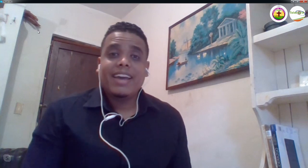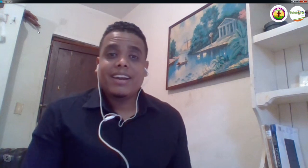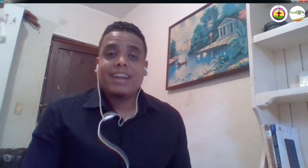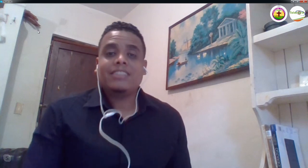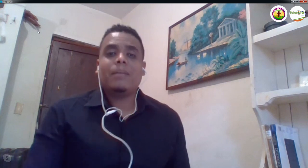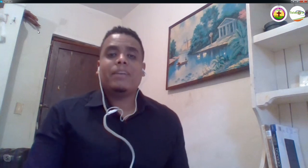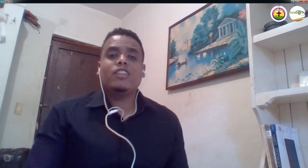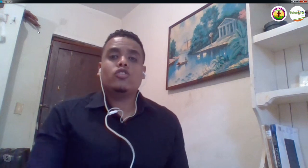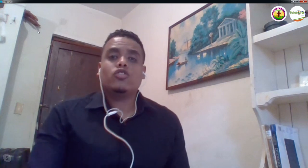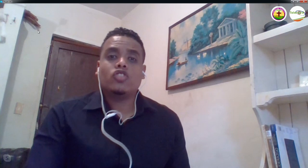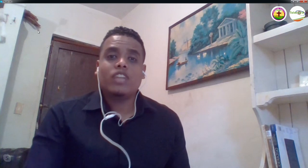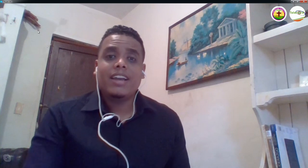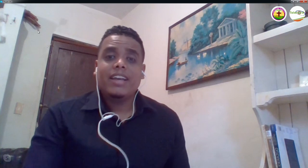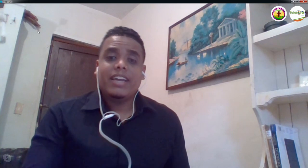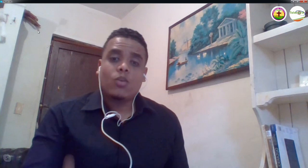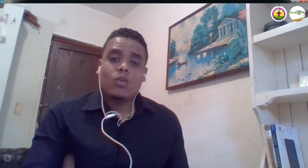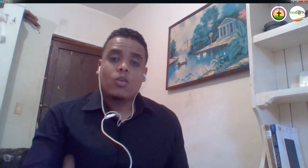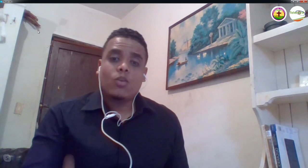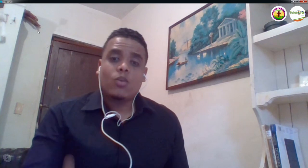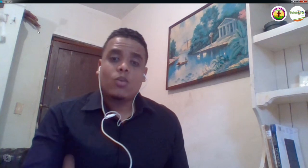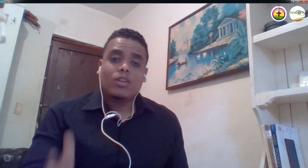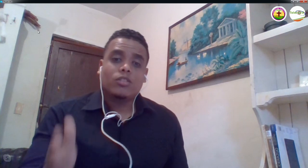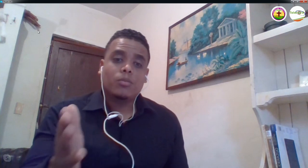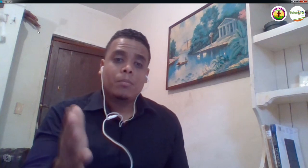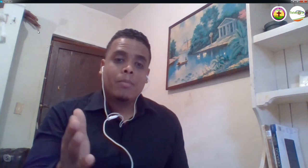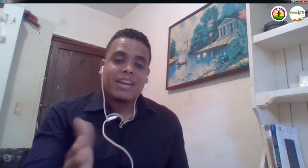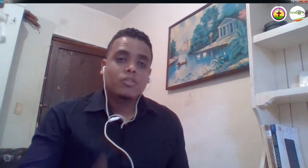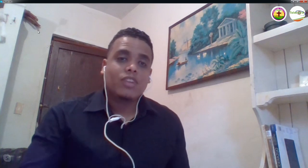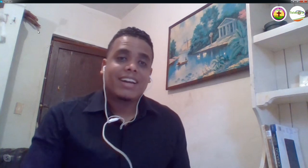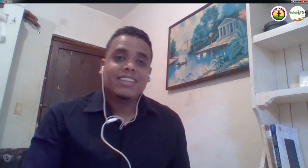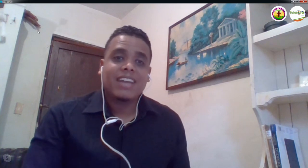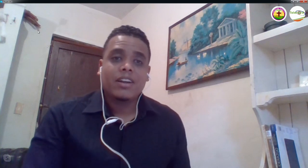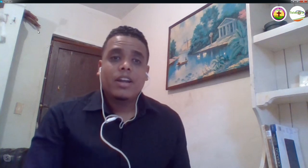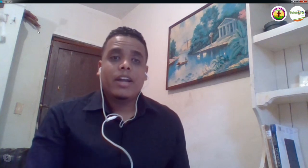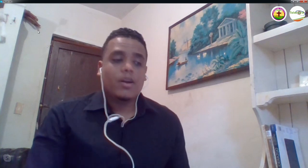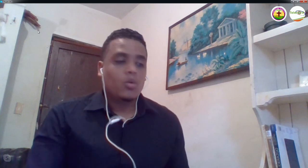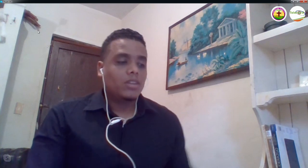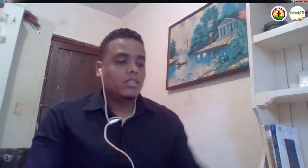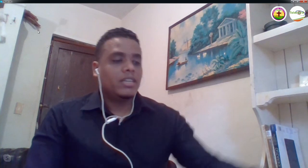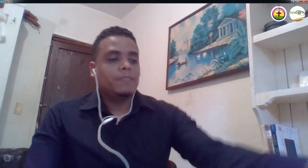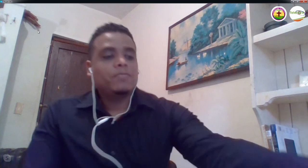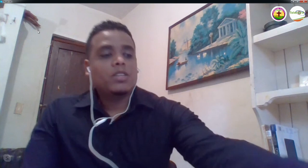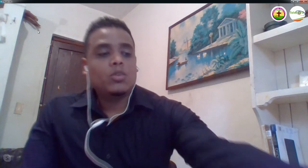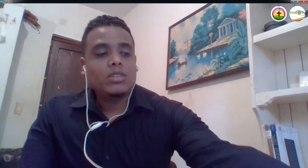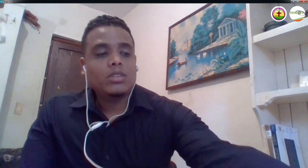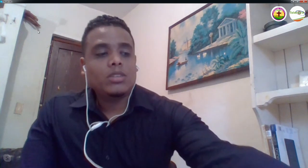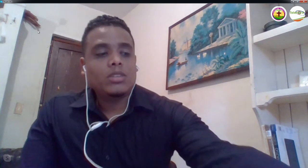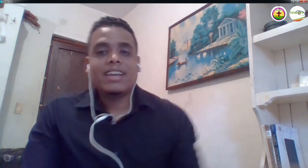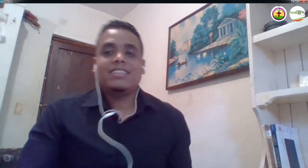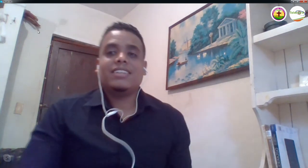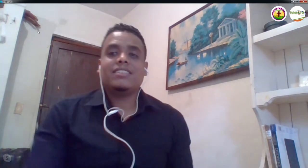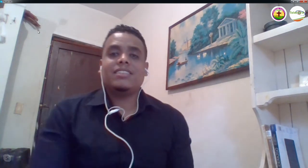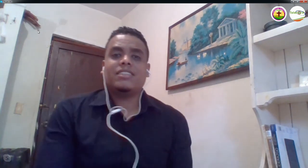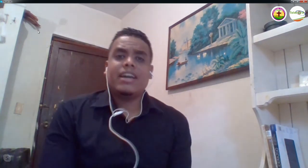mantener el aislamiento social. Y cuando vayamos a realizar unas de